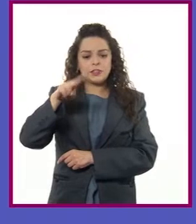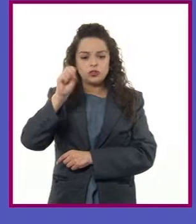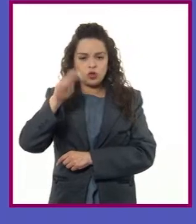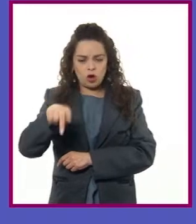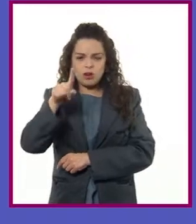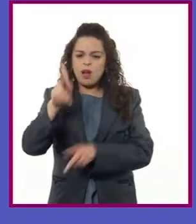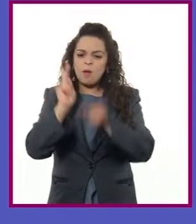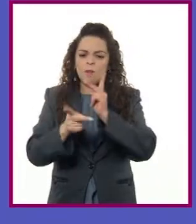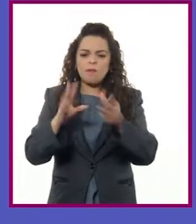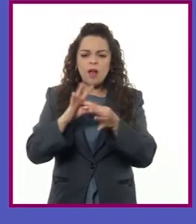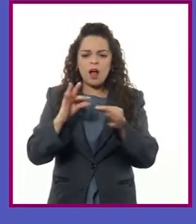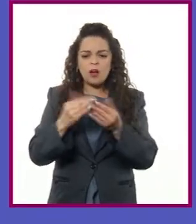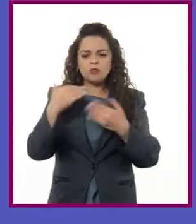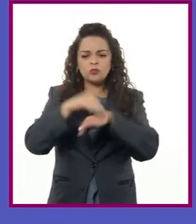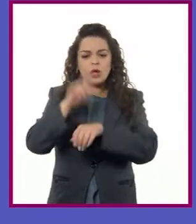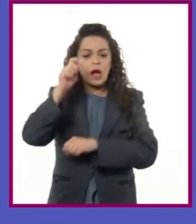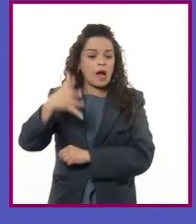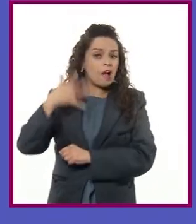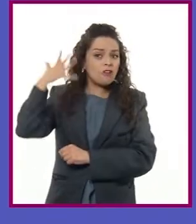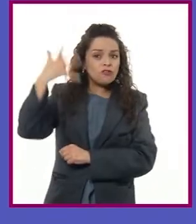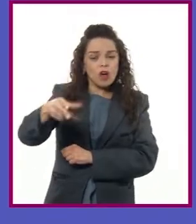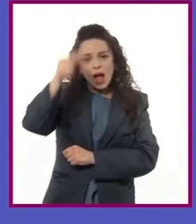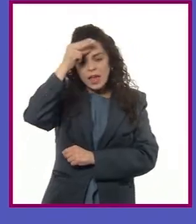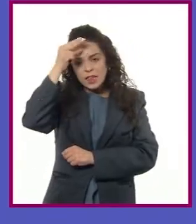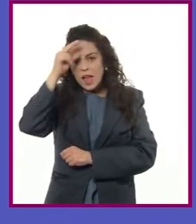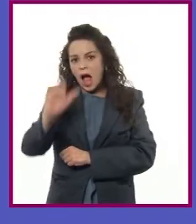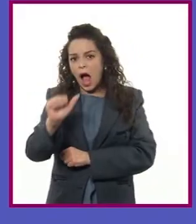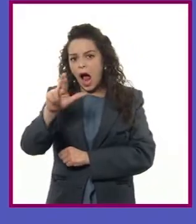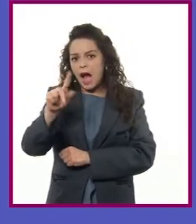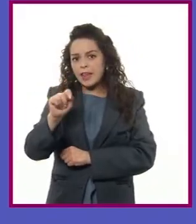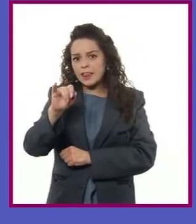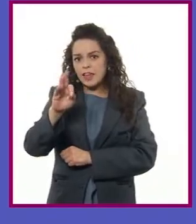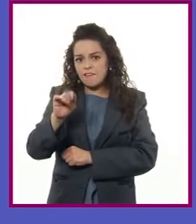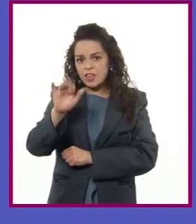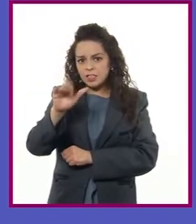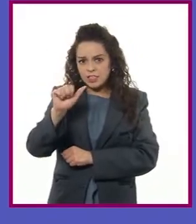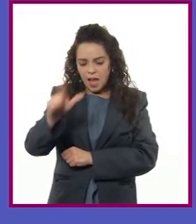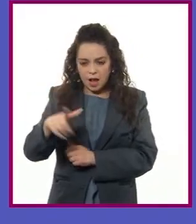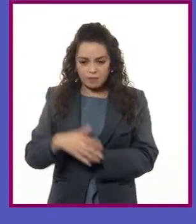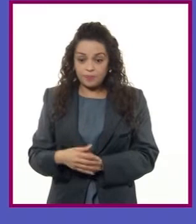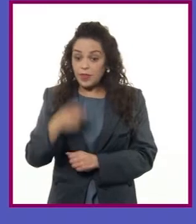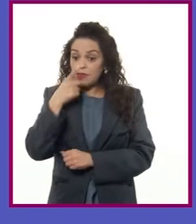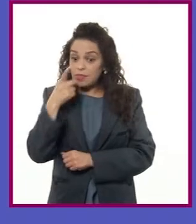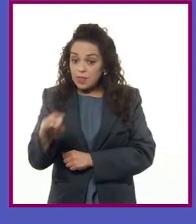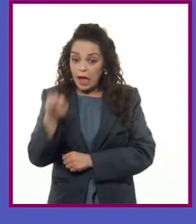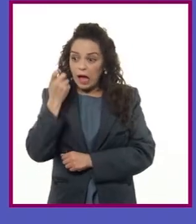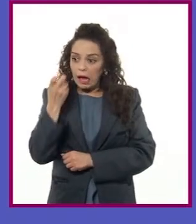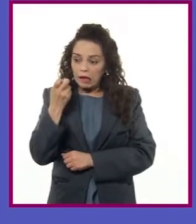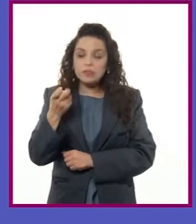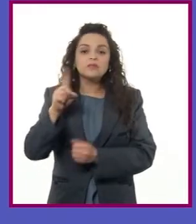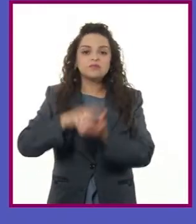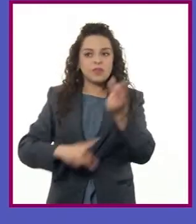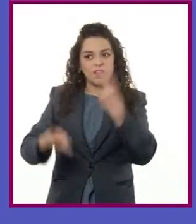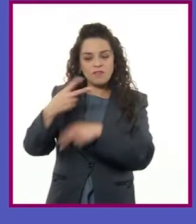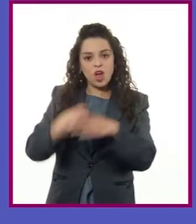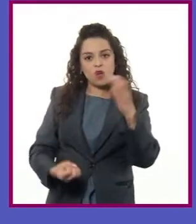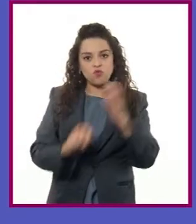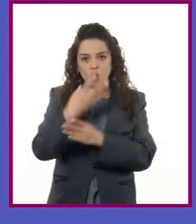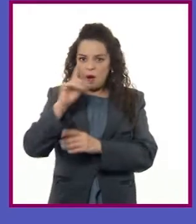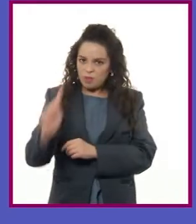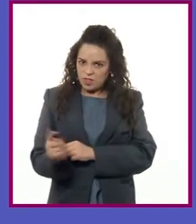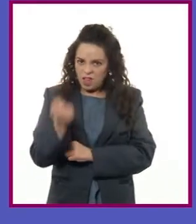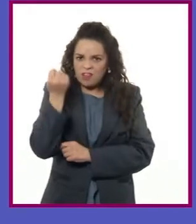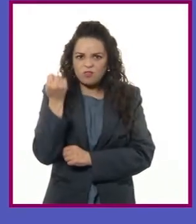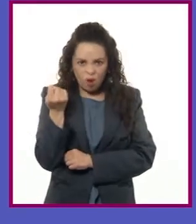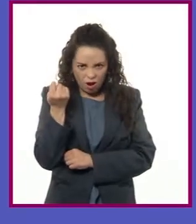artificial. Él dijo que esta nos llevará a desarrollar nuevas tecnologías, hará que